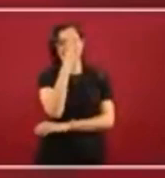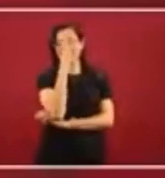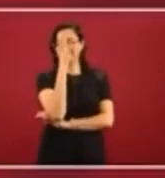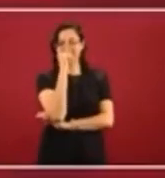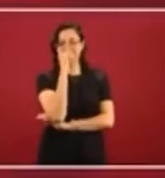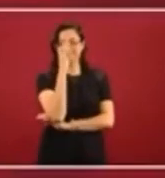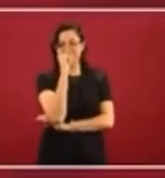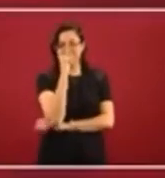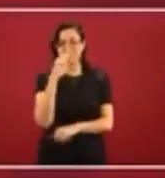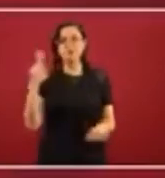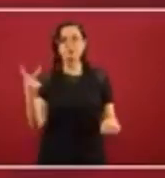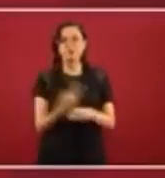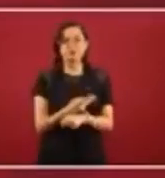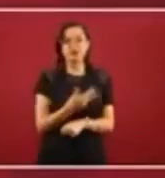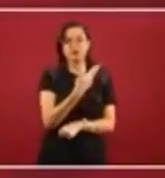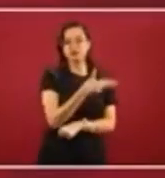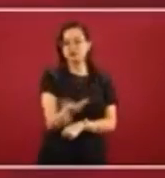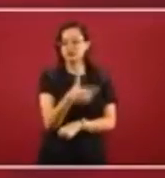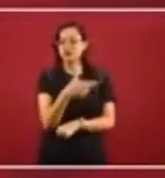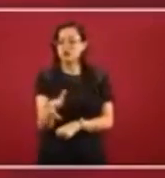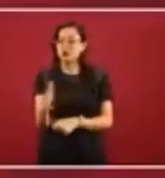los restaurantes limiten